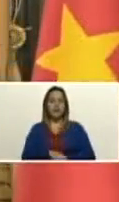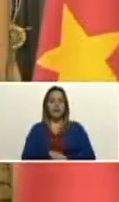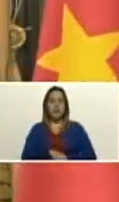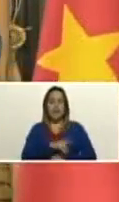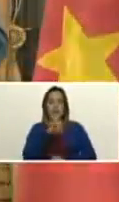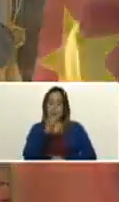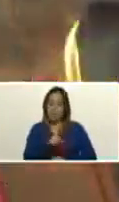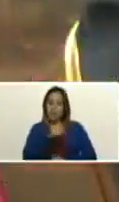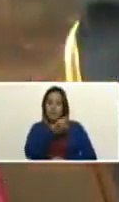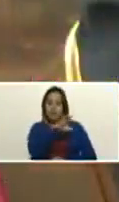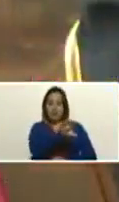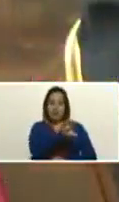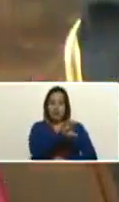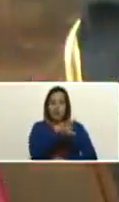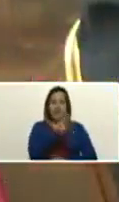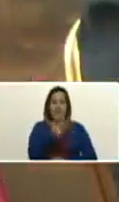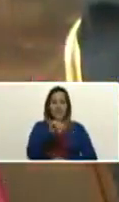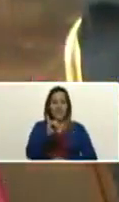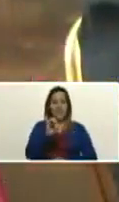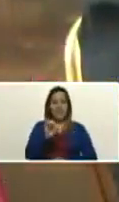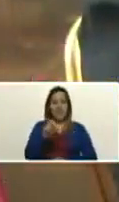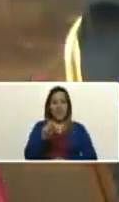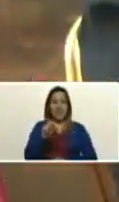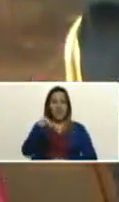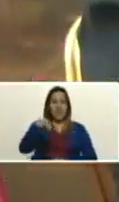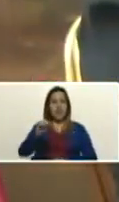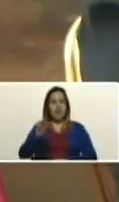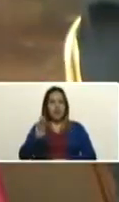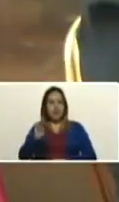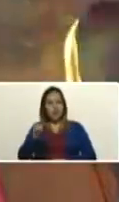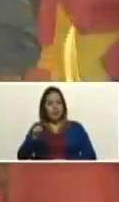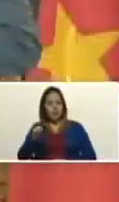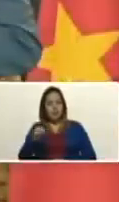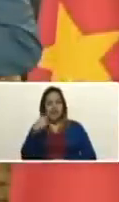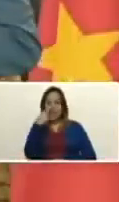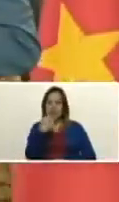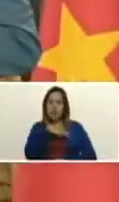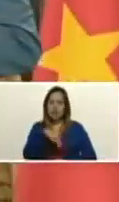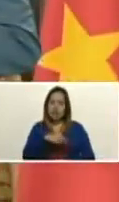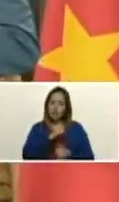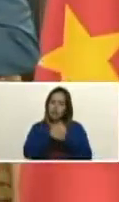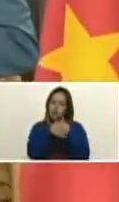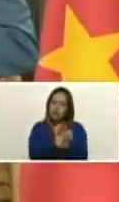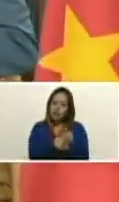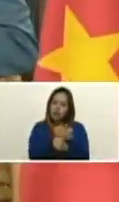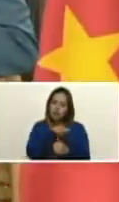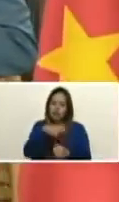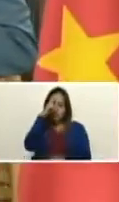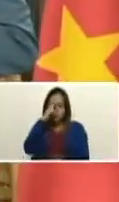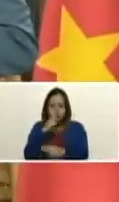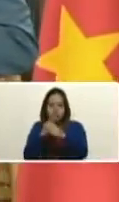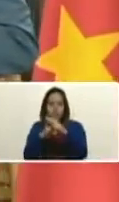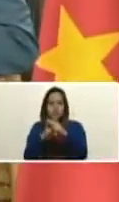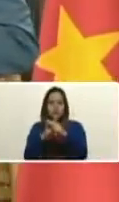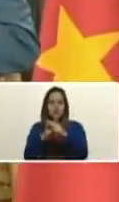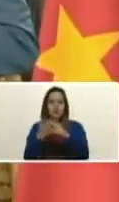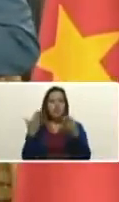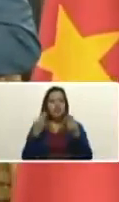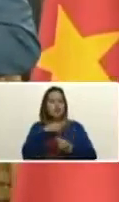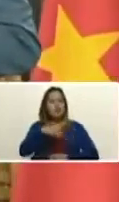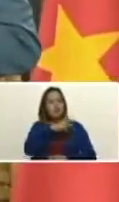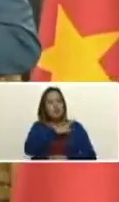Vietnam, les diga nuestro amor, nuestra admiración y nuestro deseo de